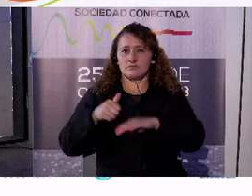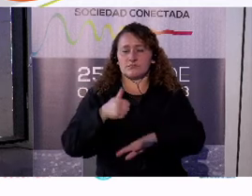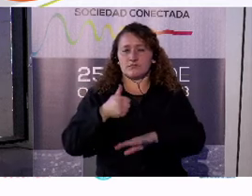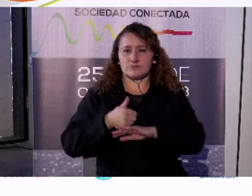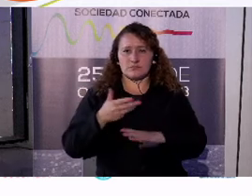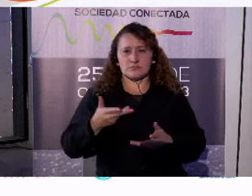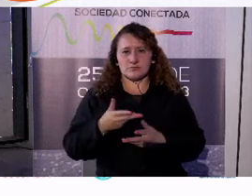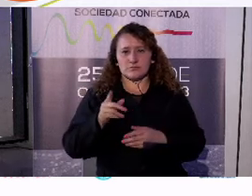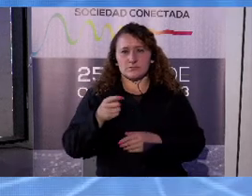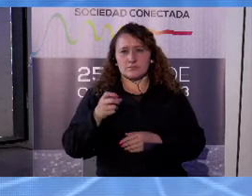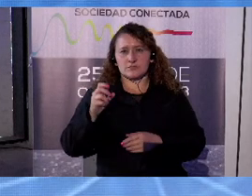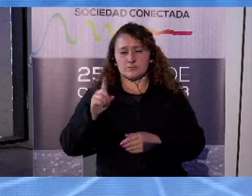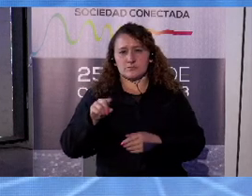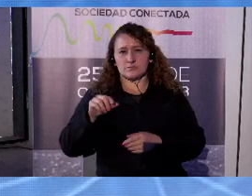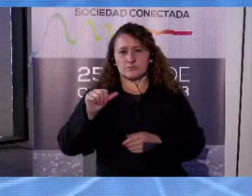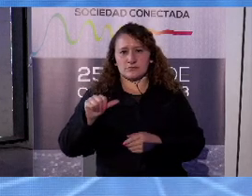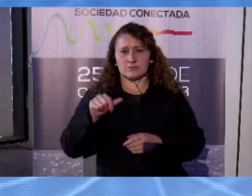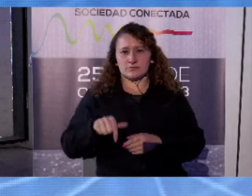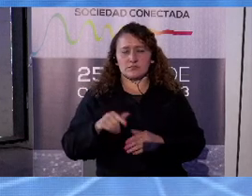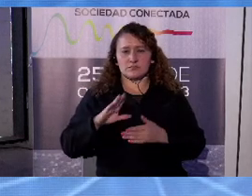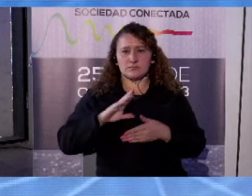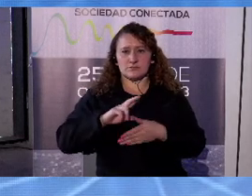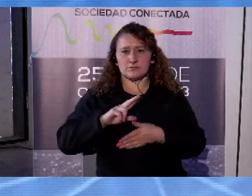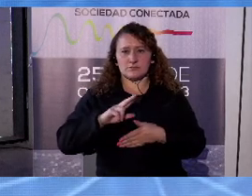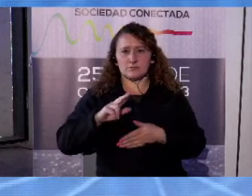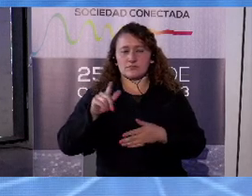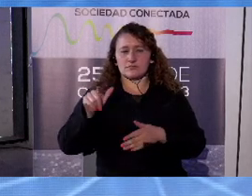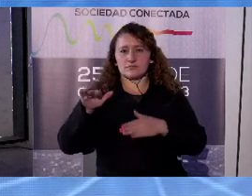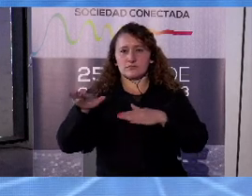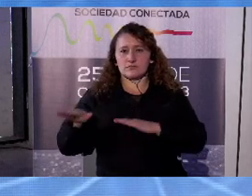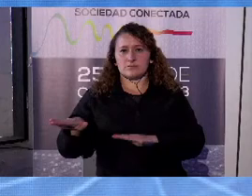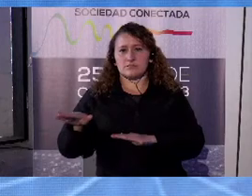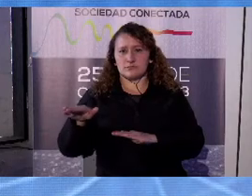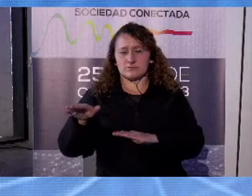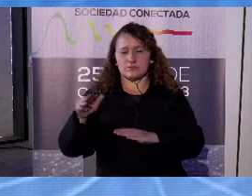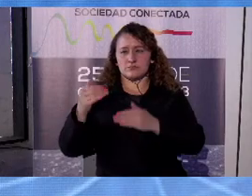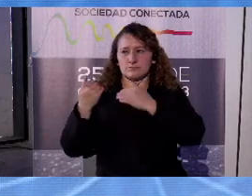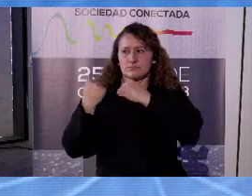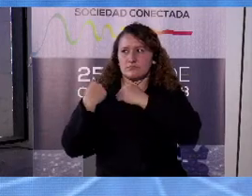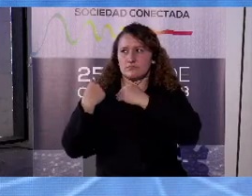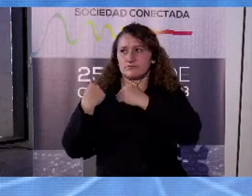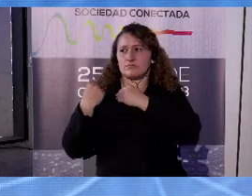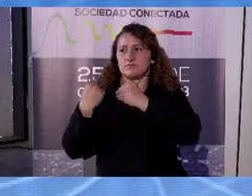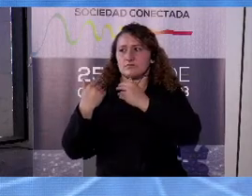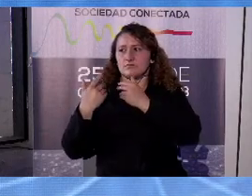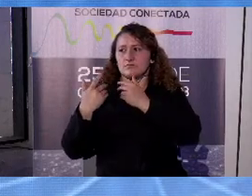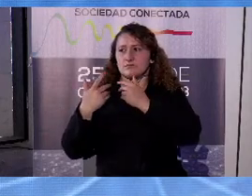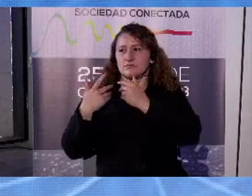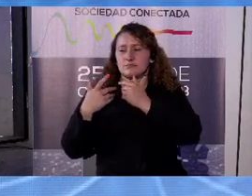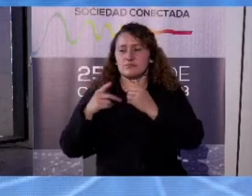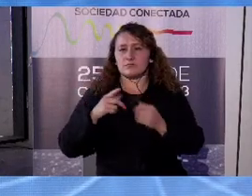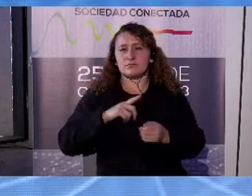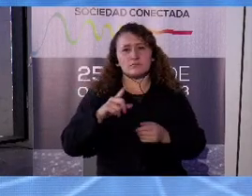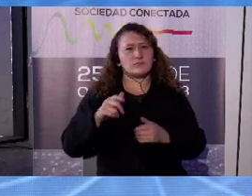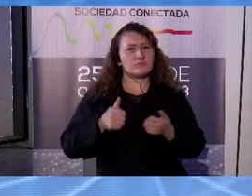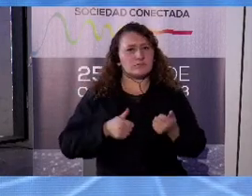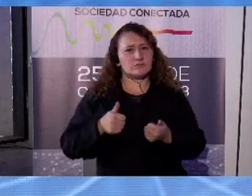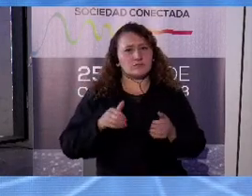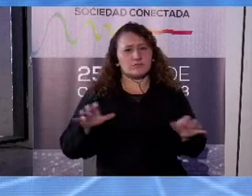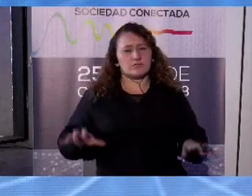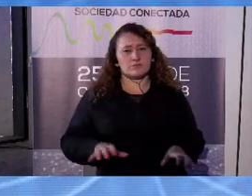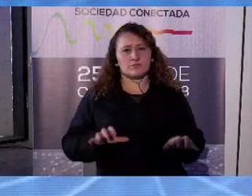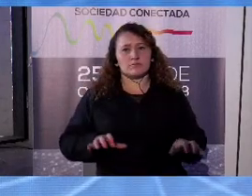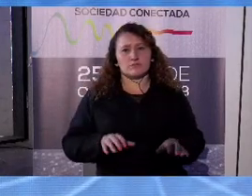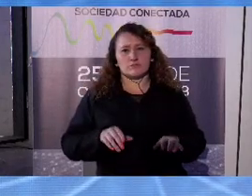en América Latina representante de represent responsable de representar y de liderar las actividades de